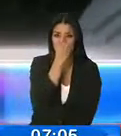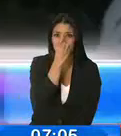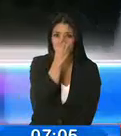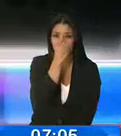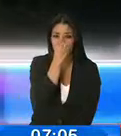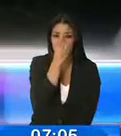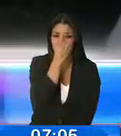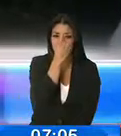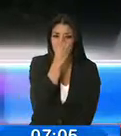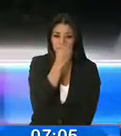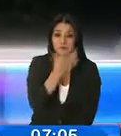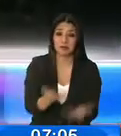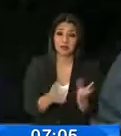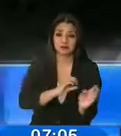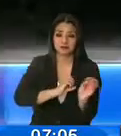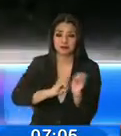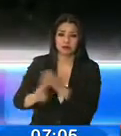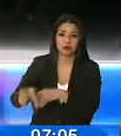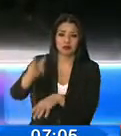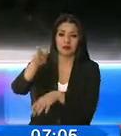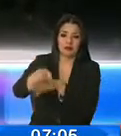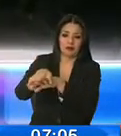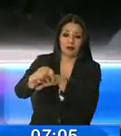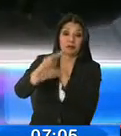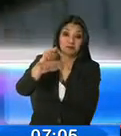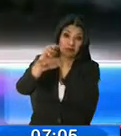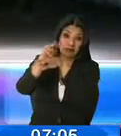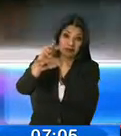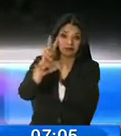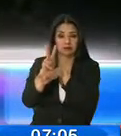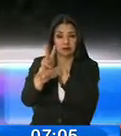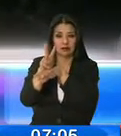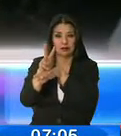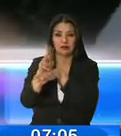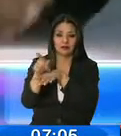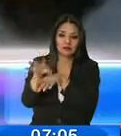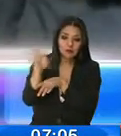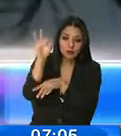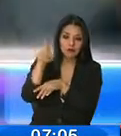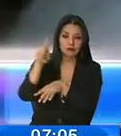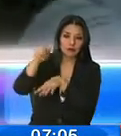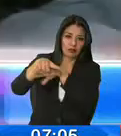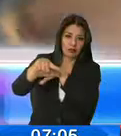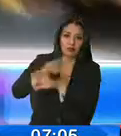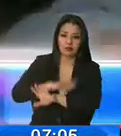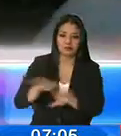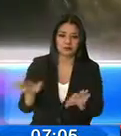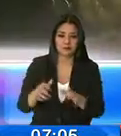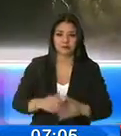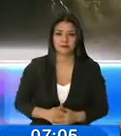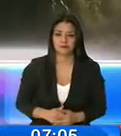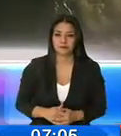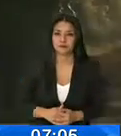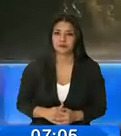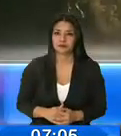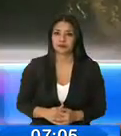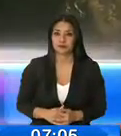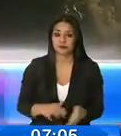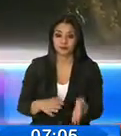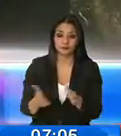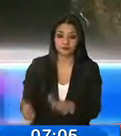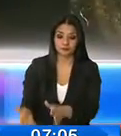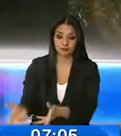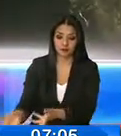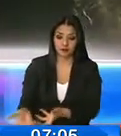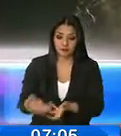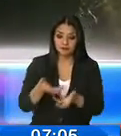así boca abajo porque los pies están un poco así y de cabeza civil para adentro en el levantamiento del cadáver